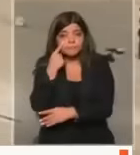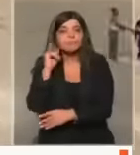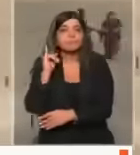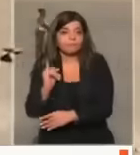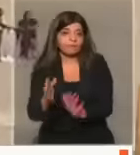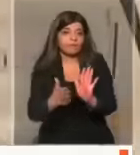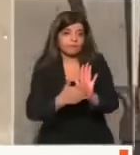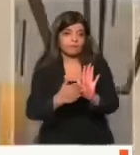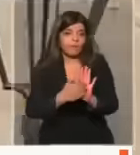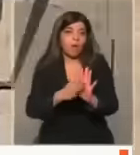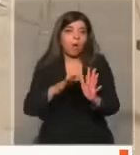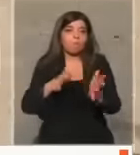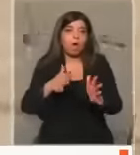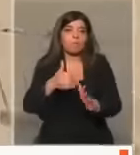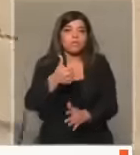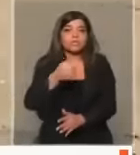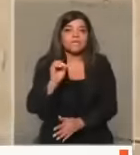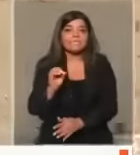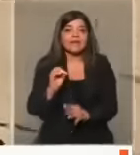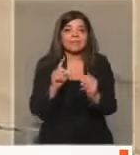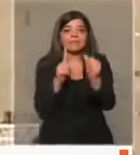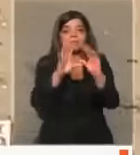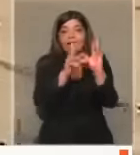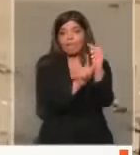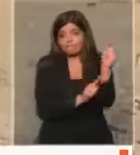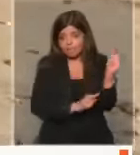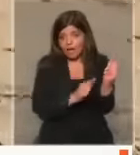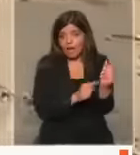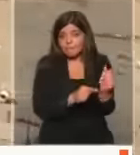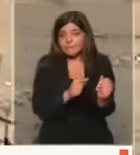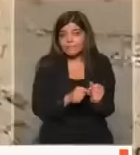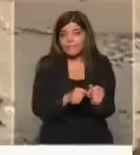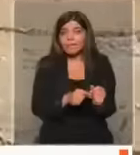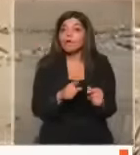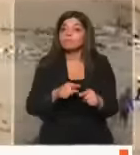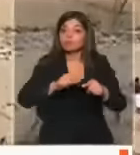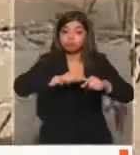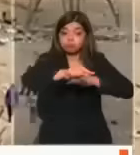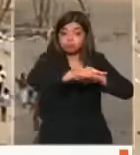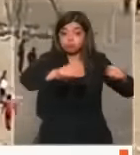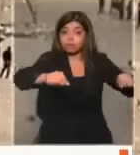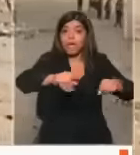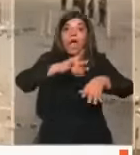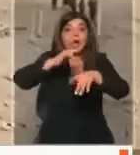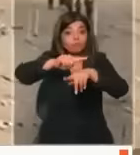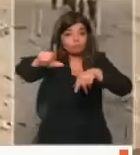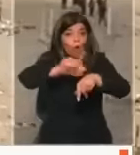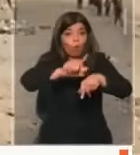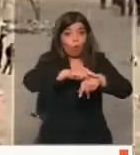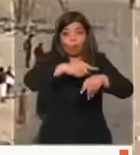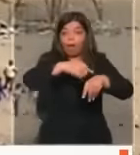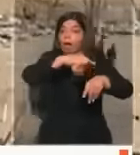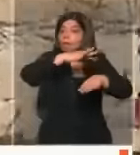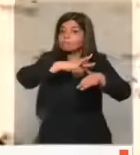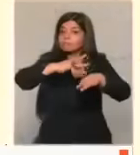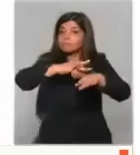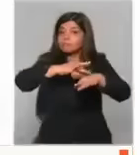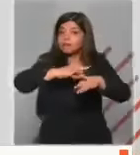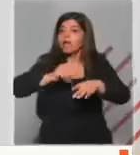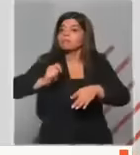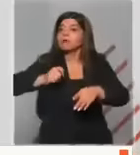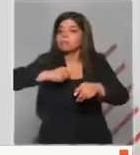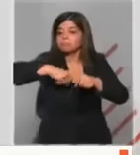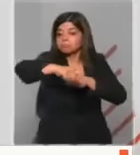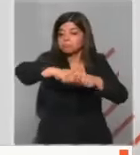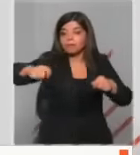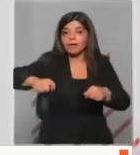efectivamente aproximadamente 60 familias demarcaban un sitio eriazo. Y mientras esperaban a carabineros, los vecinos